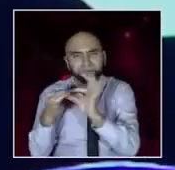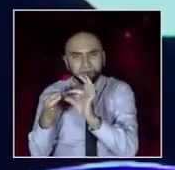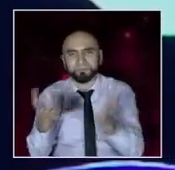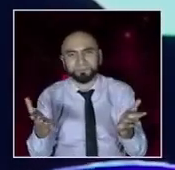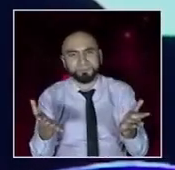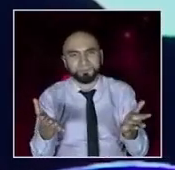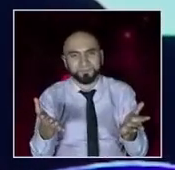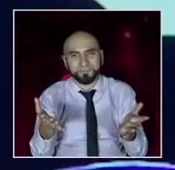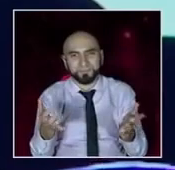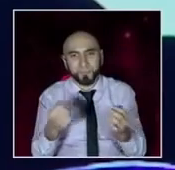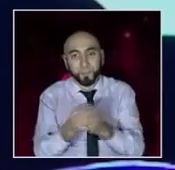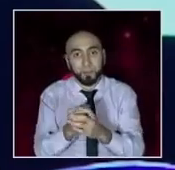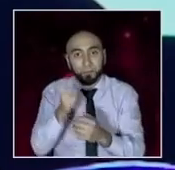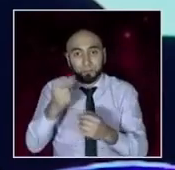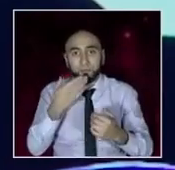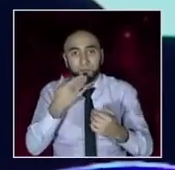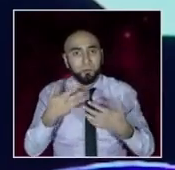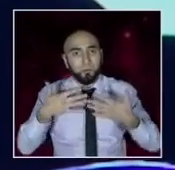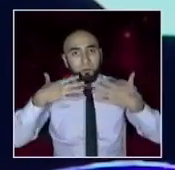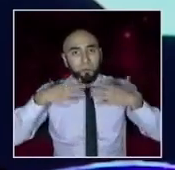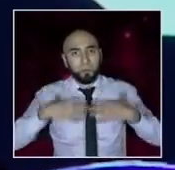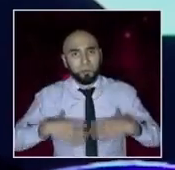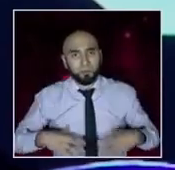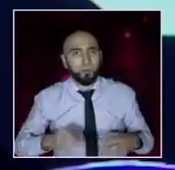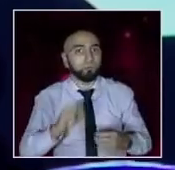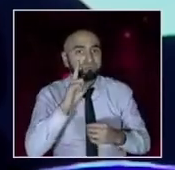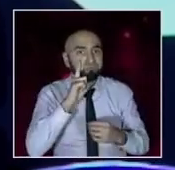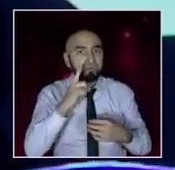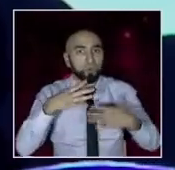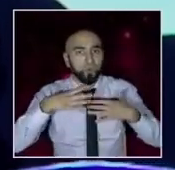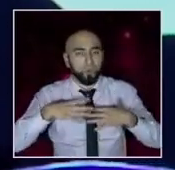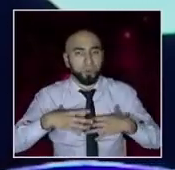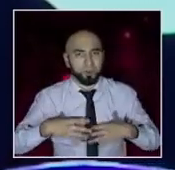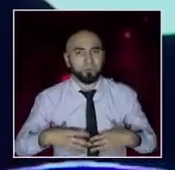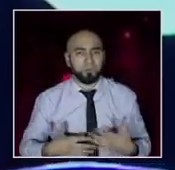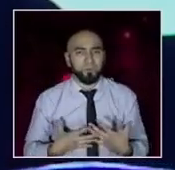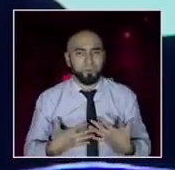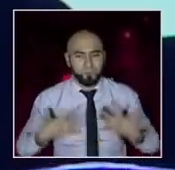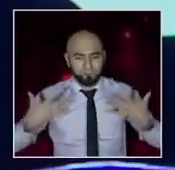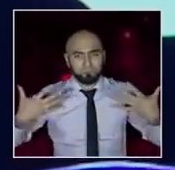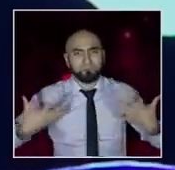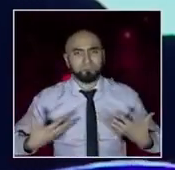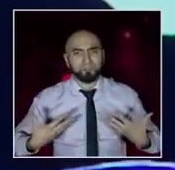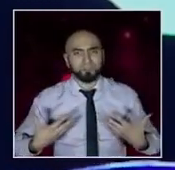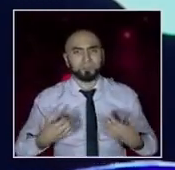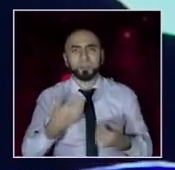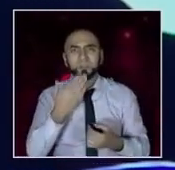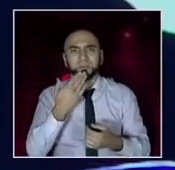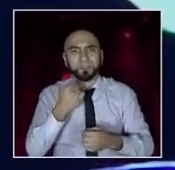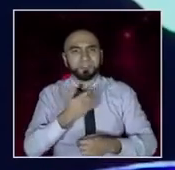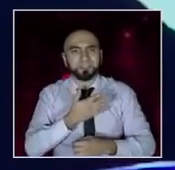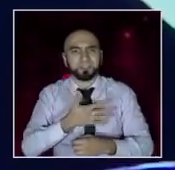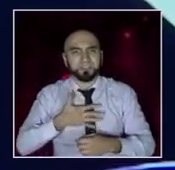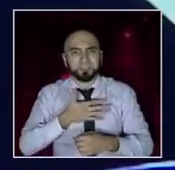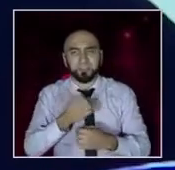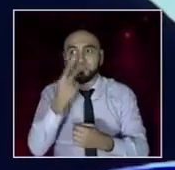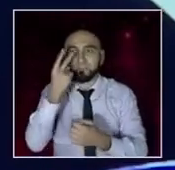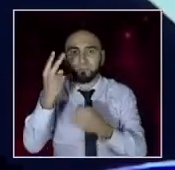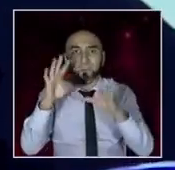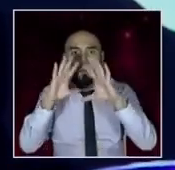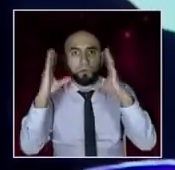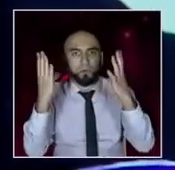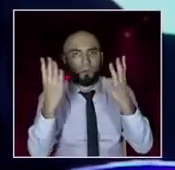persona corporal también, de tener un cuerpo, ser un cuerpo. Está la experiencia de percibir el mundo de